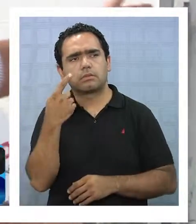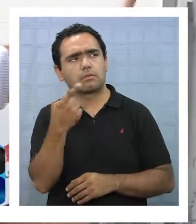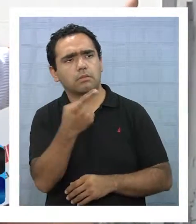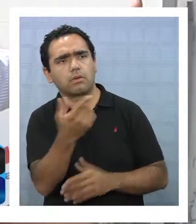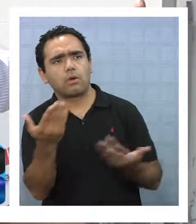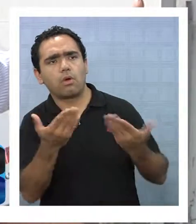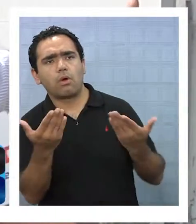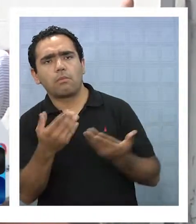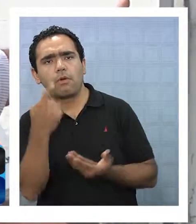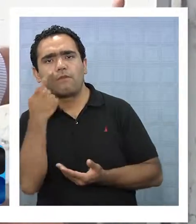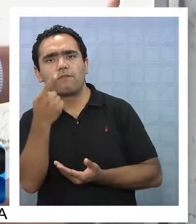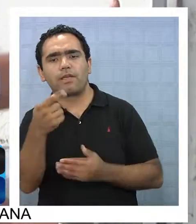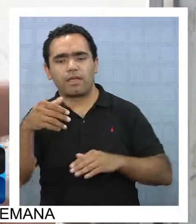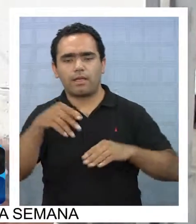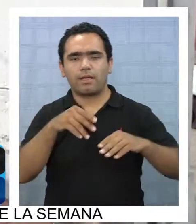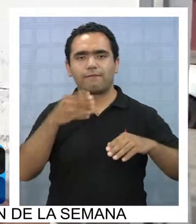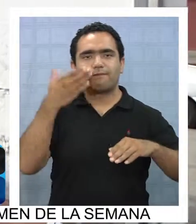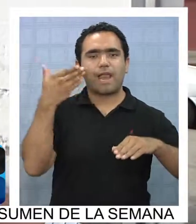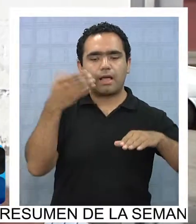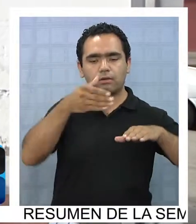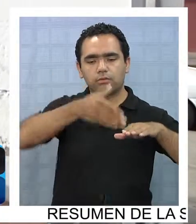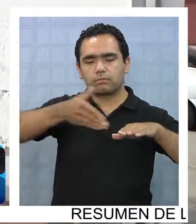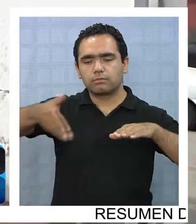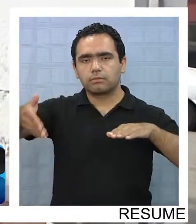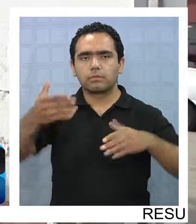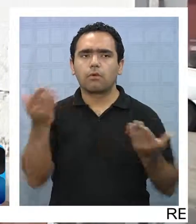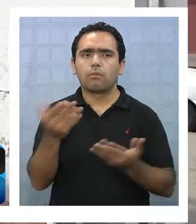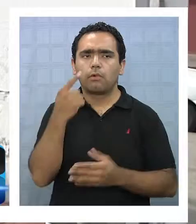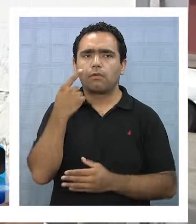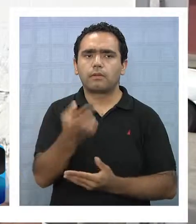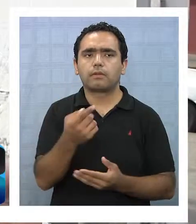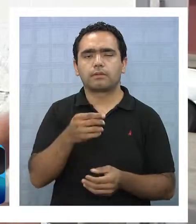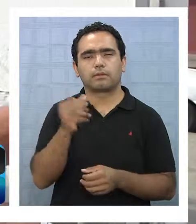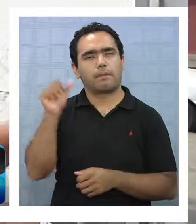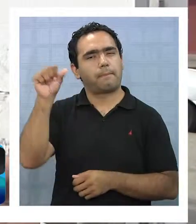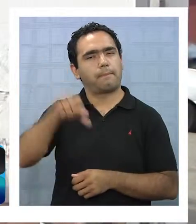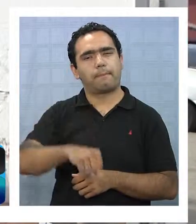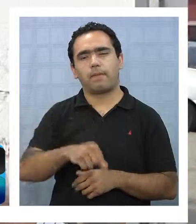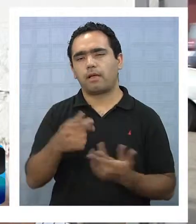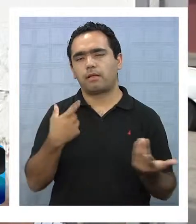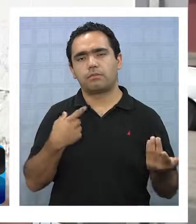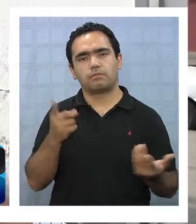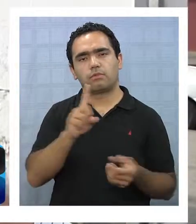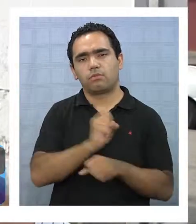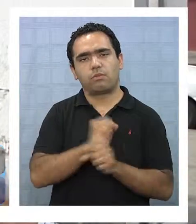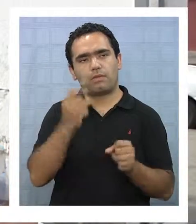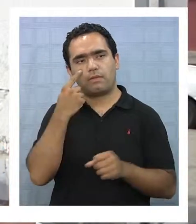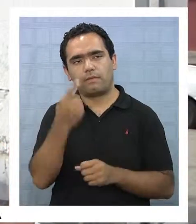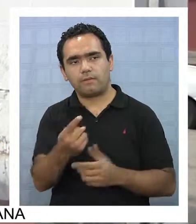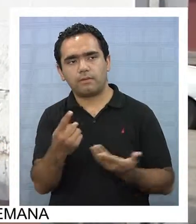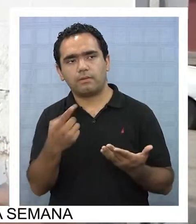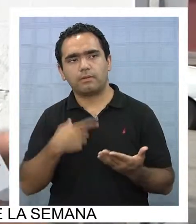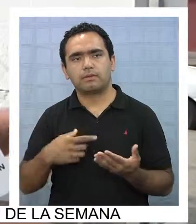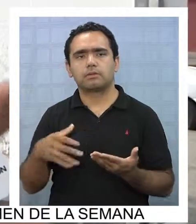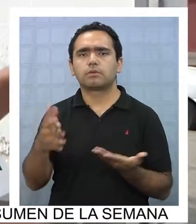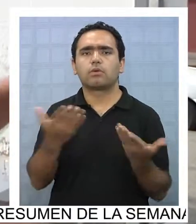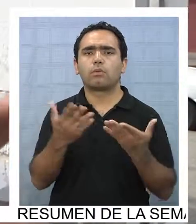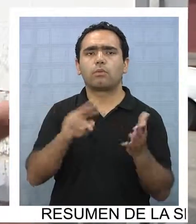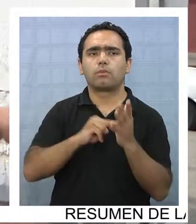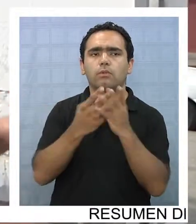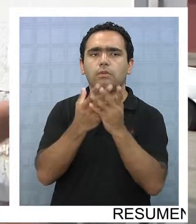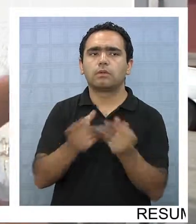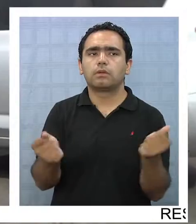allá? ¿Cómo ve el paso de cebra allá de ese lado? O sea, de partida está mal diseñado el sistema. Entonces la